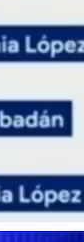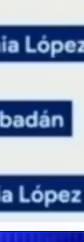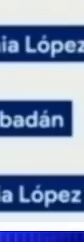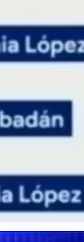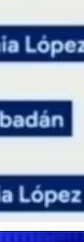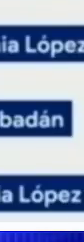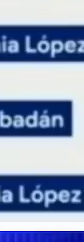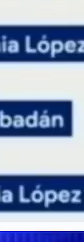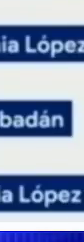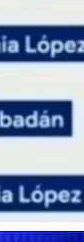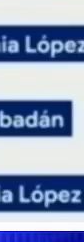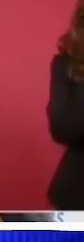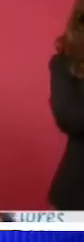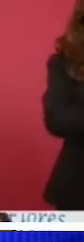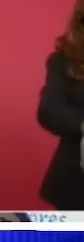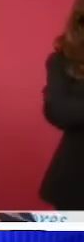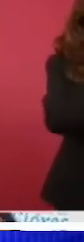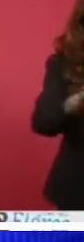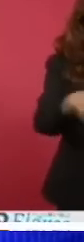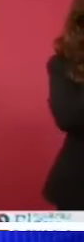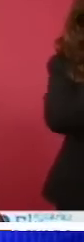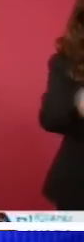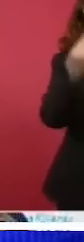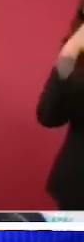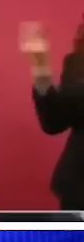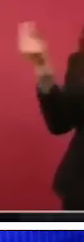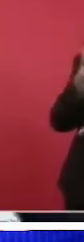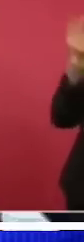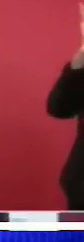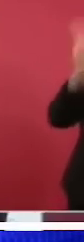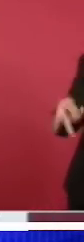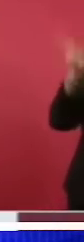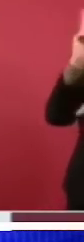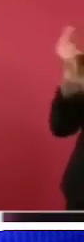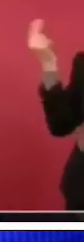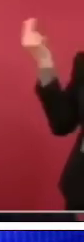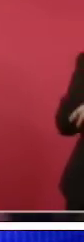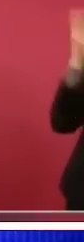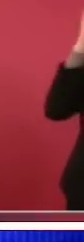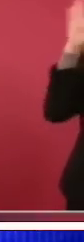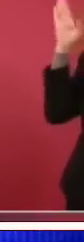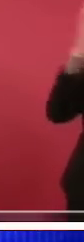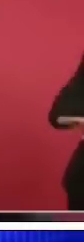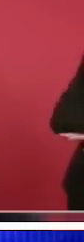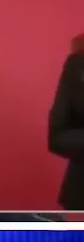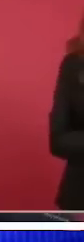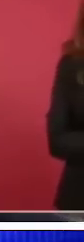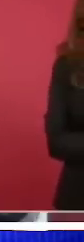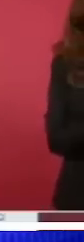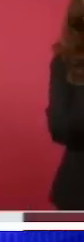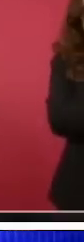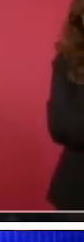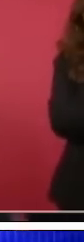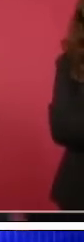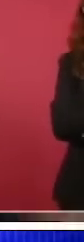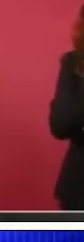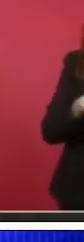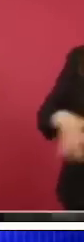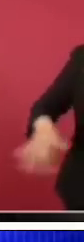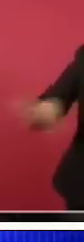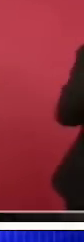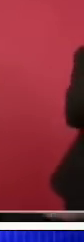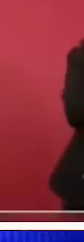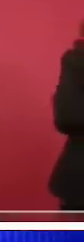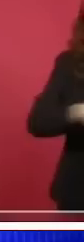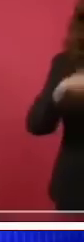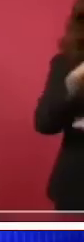fertilizante que busca prohibir el presidente López Obrador y que Ricardo Monreal ya lo está empezando a echar para atrás Así que